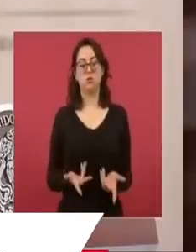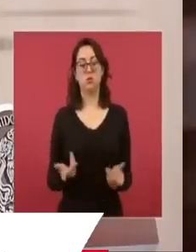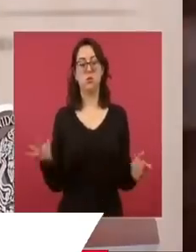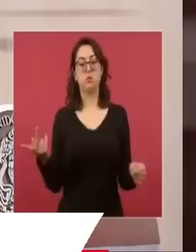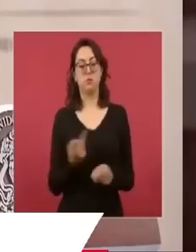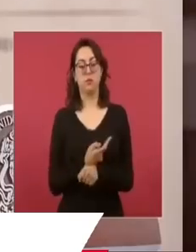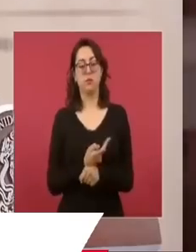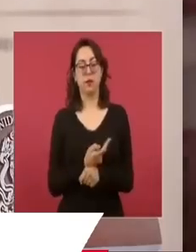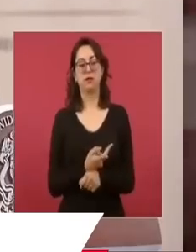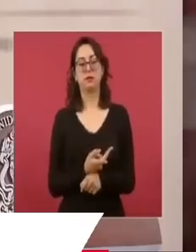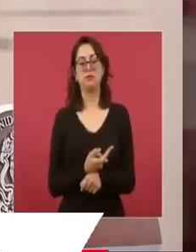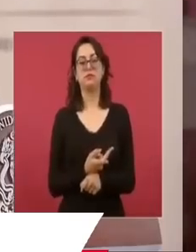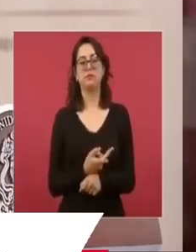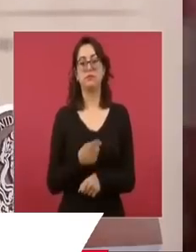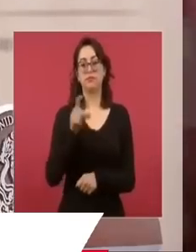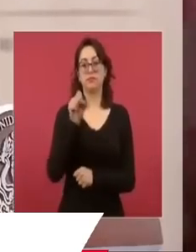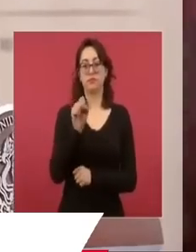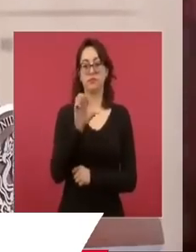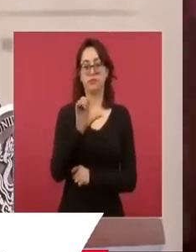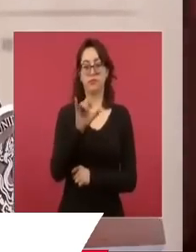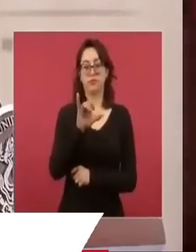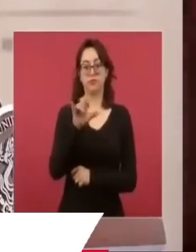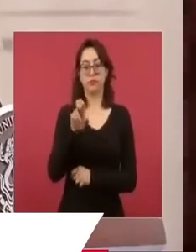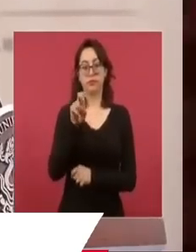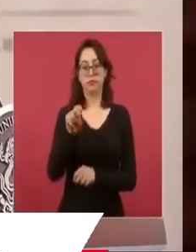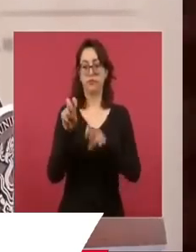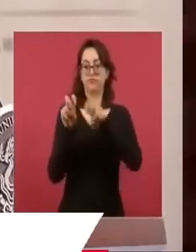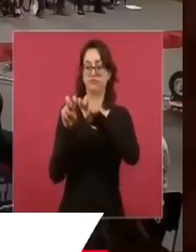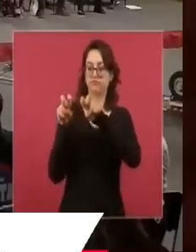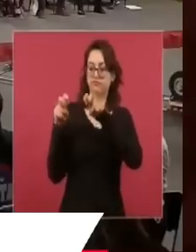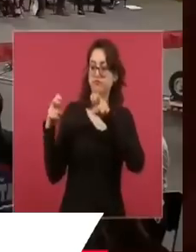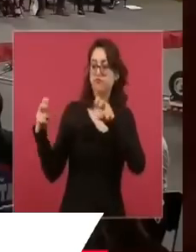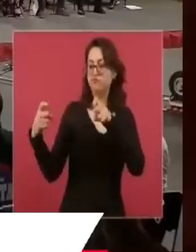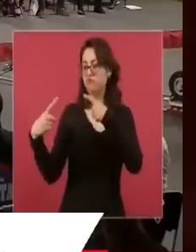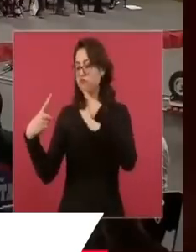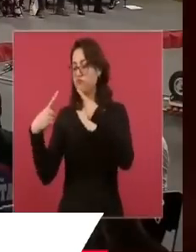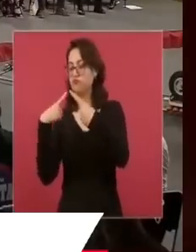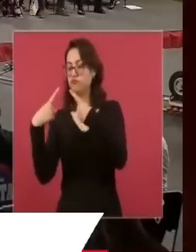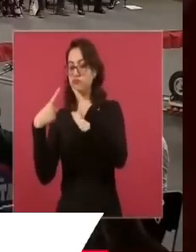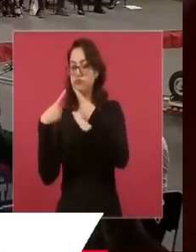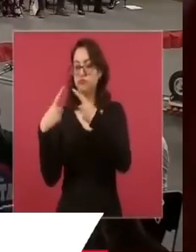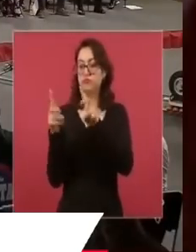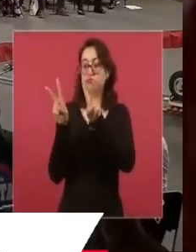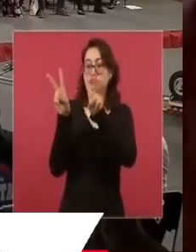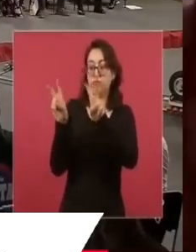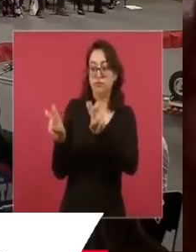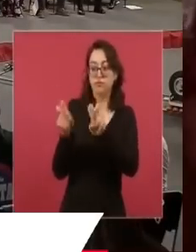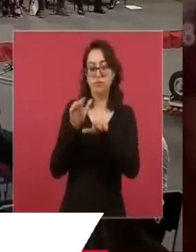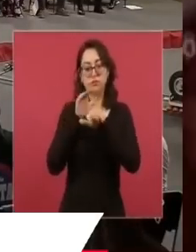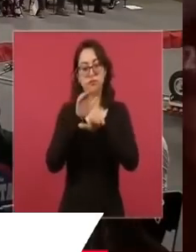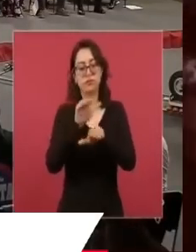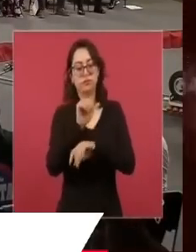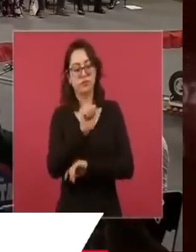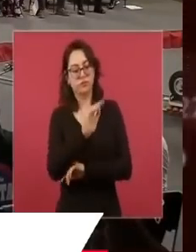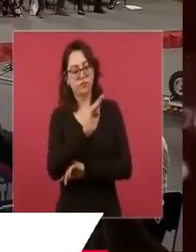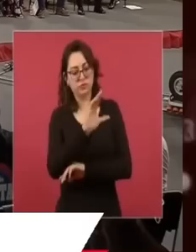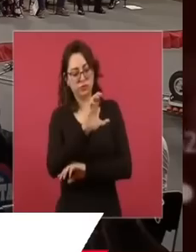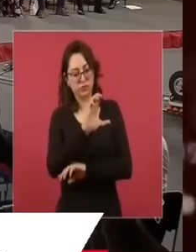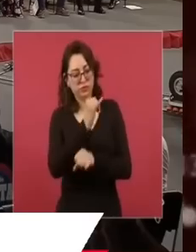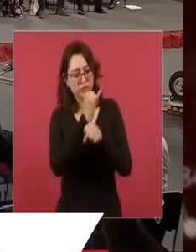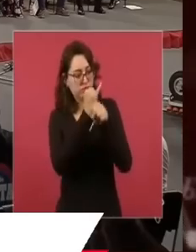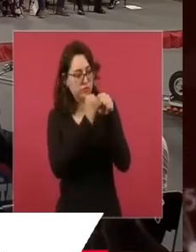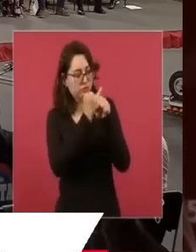fideicomiso del cual nunca se dio ningún dinero a las víctimas se dejó prácticamente